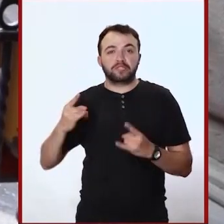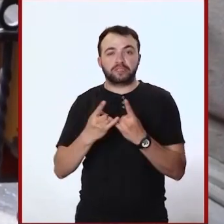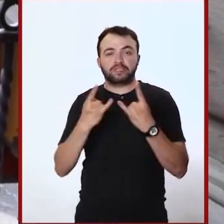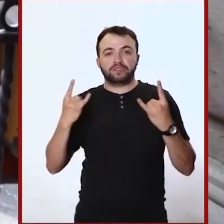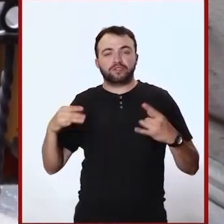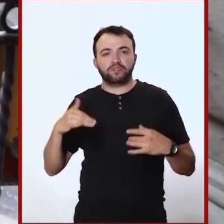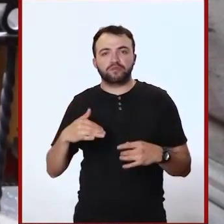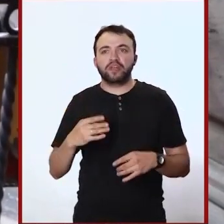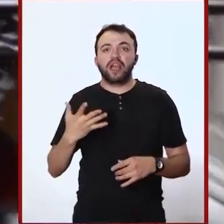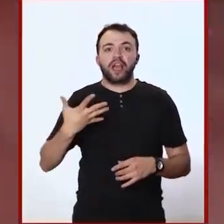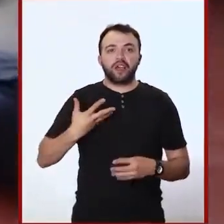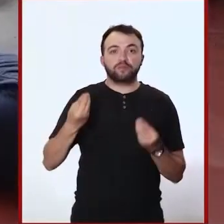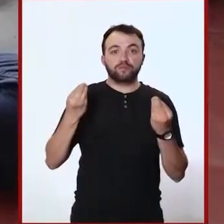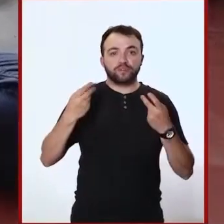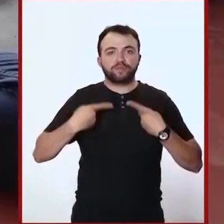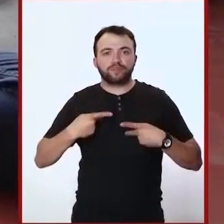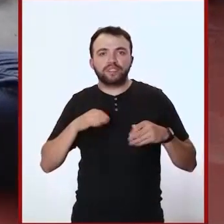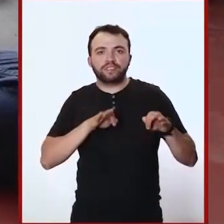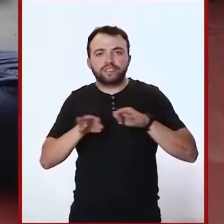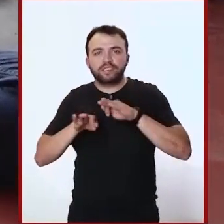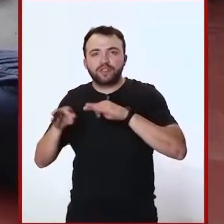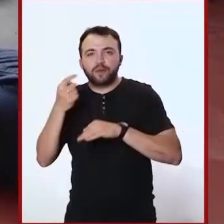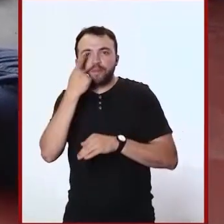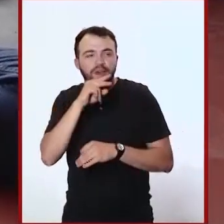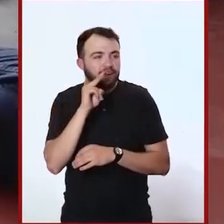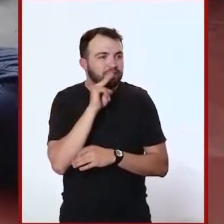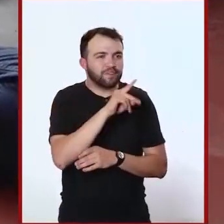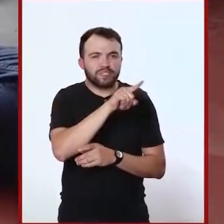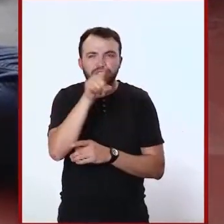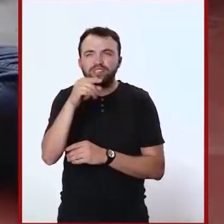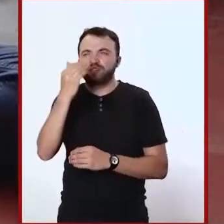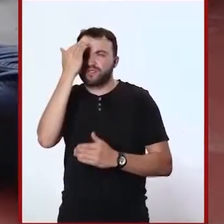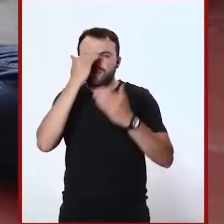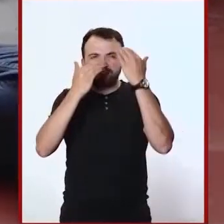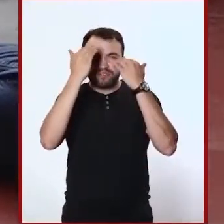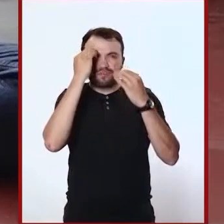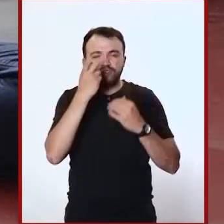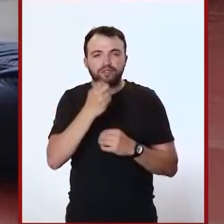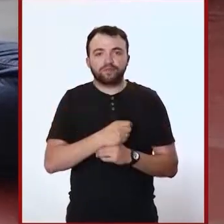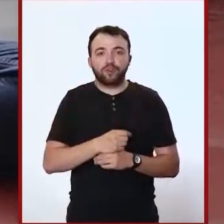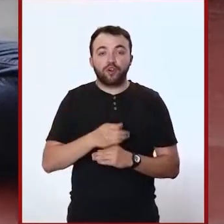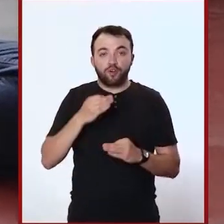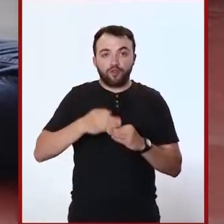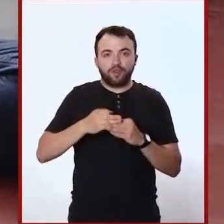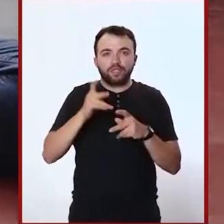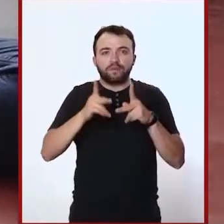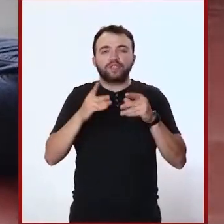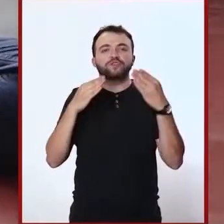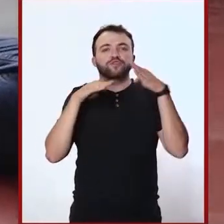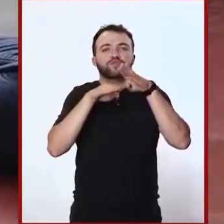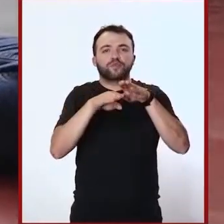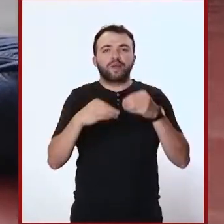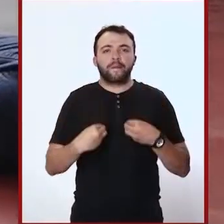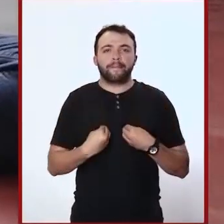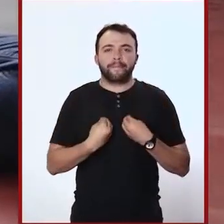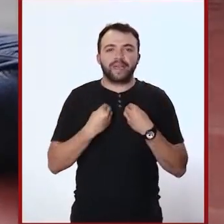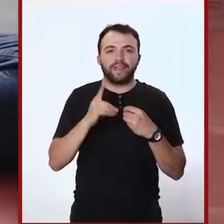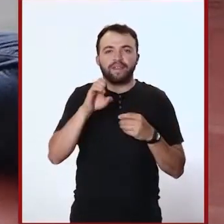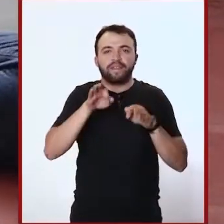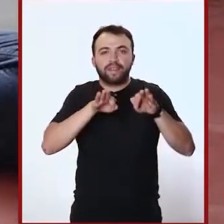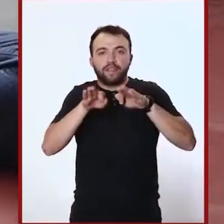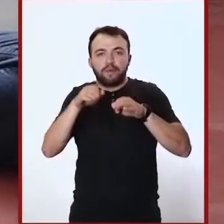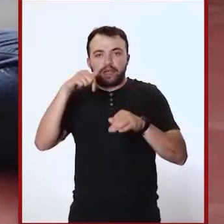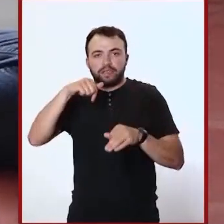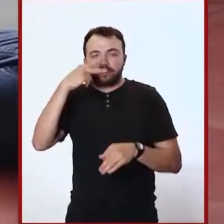hacer que eso suceda. Hoy vamos a platicar sobre la vida laboral en México y espero que el programa me ayude a resolver